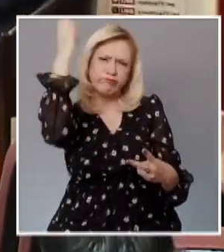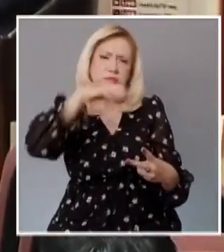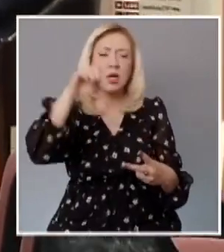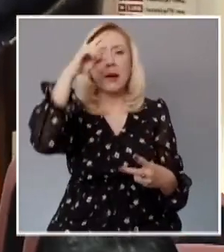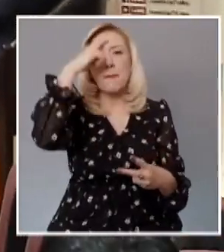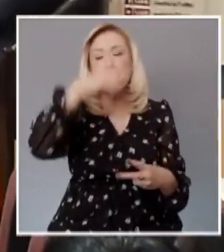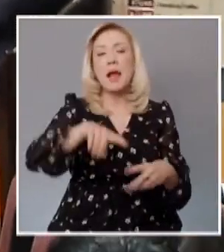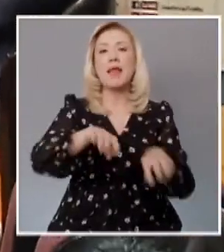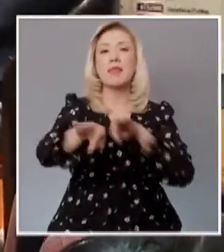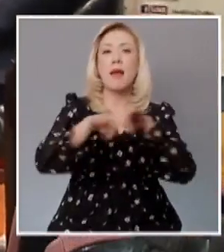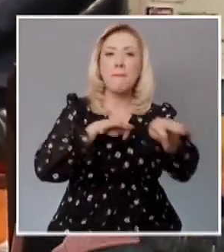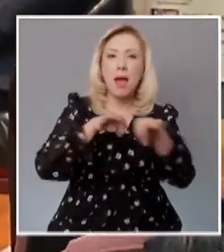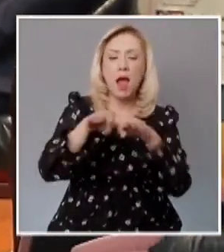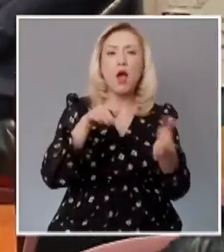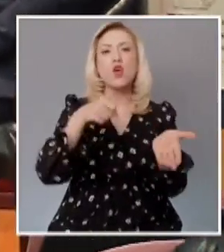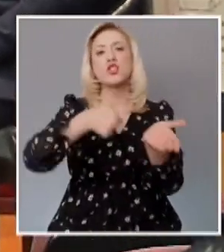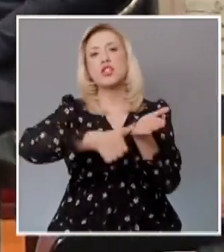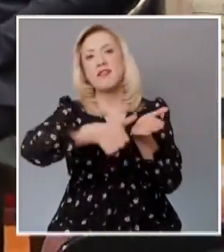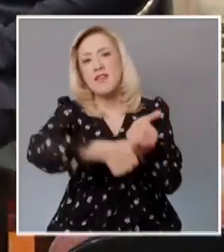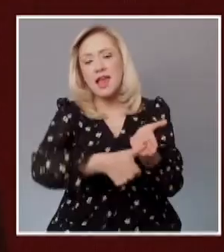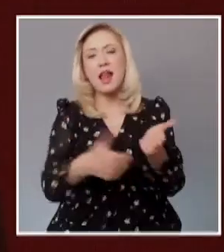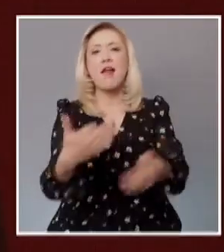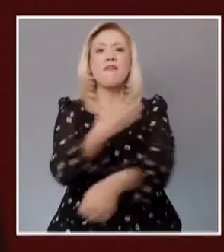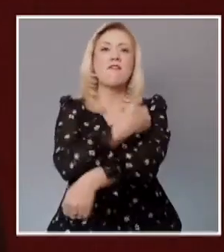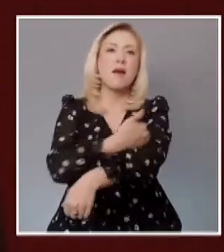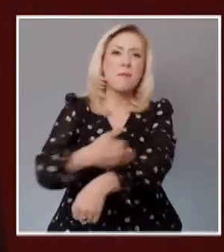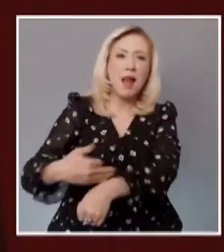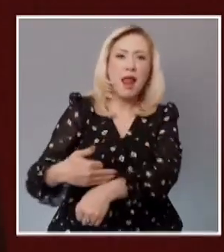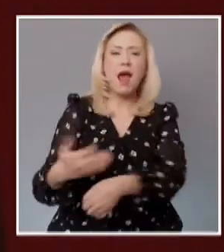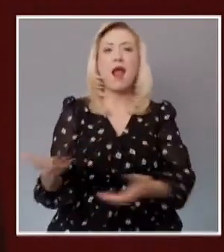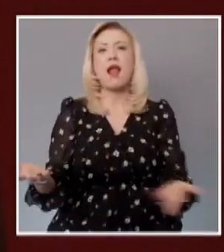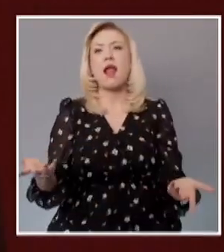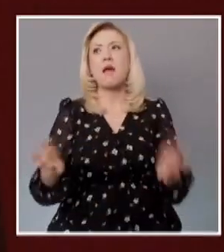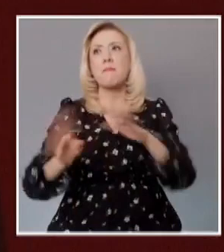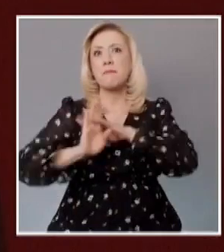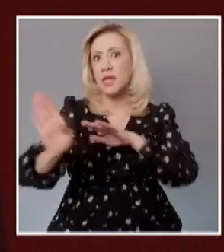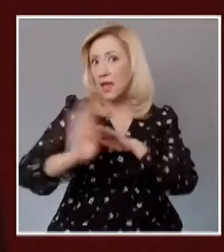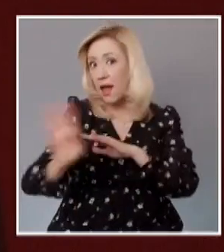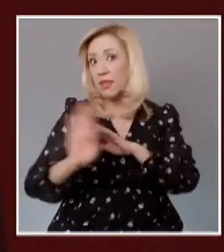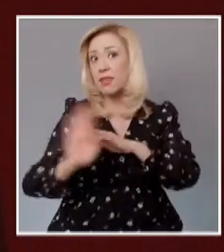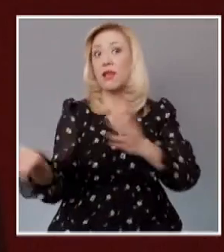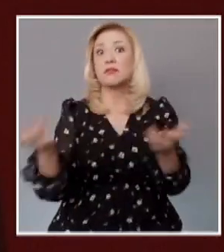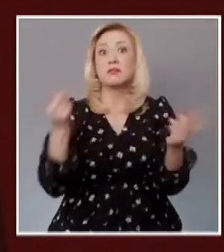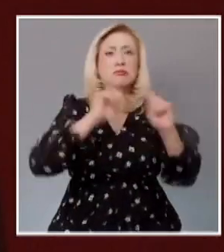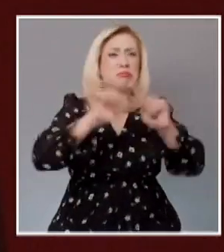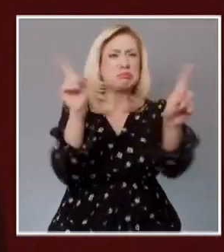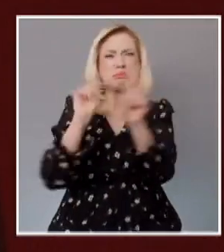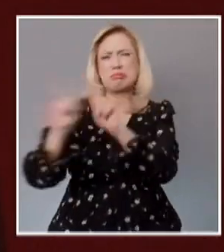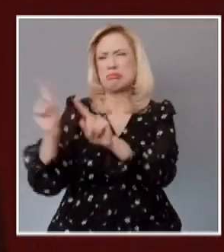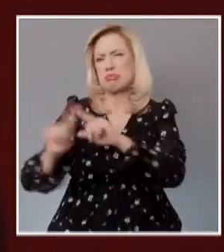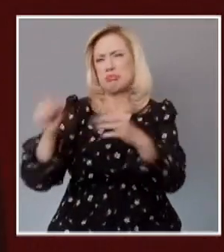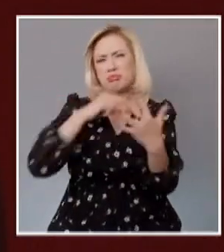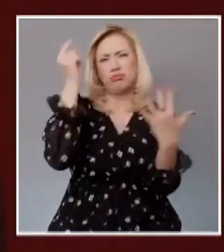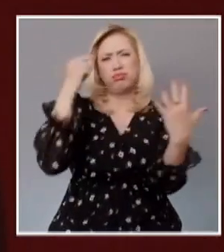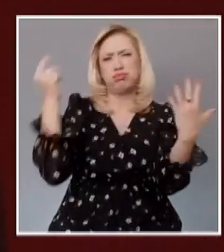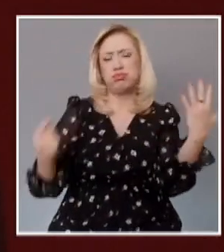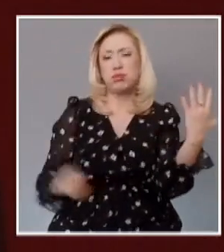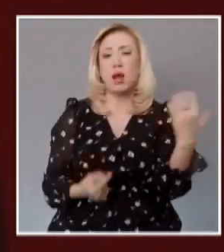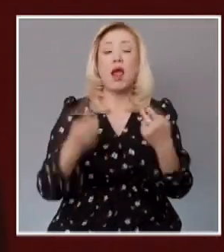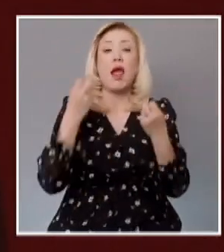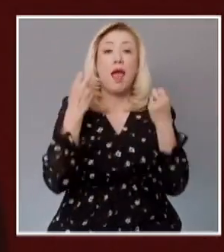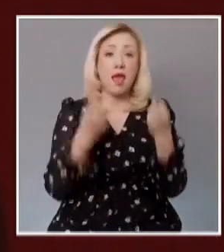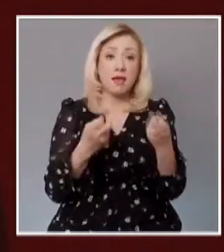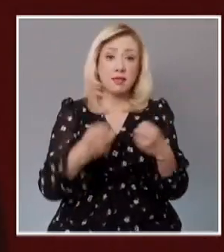trabajo civil, familiar y a personas en movilidad, entre otros servicios. Al participar justamente en este